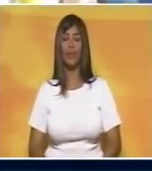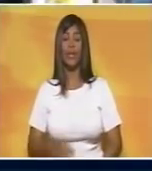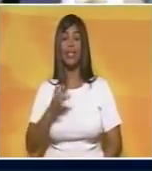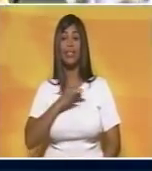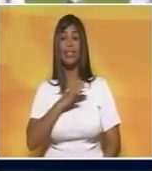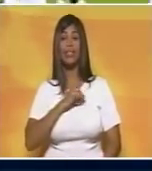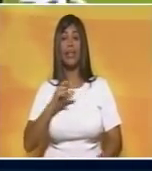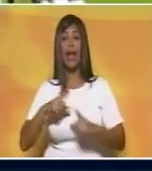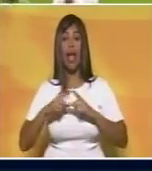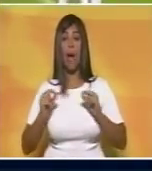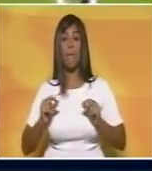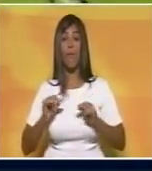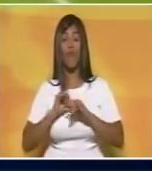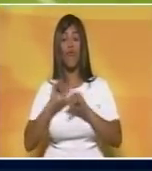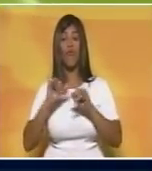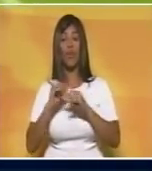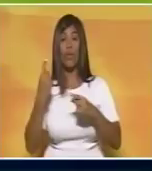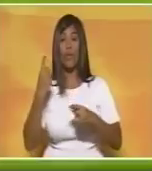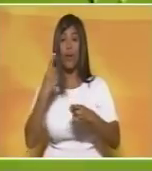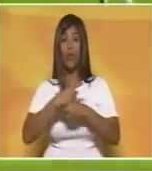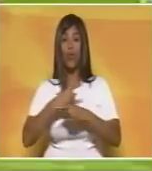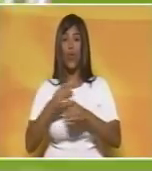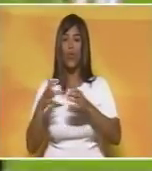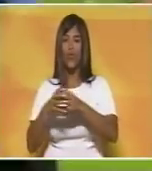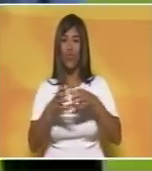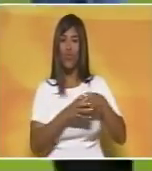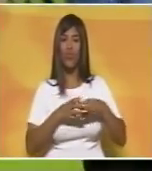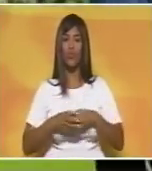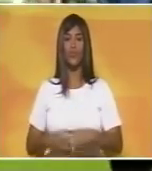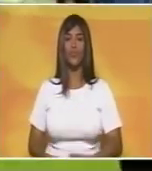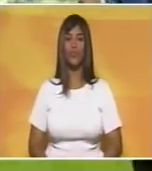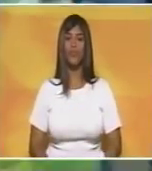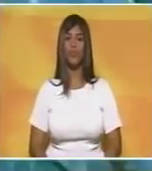Chile y Japón cierran la primera vuelta de la fase de grupos.